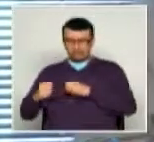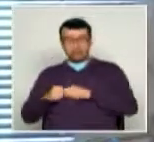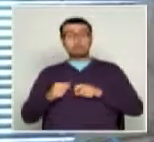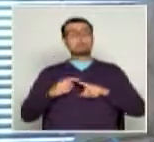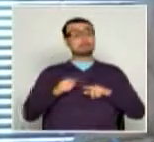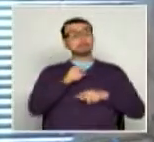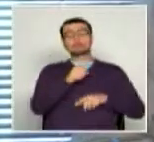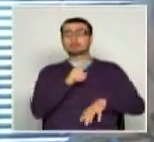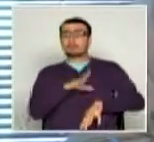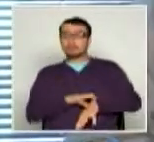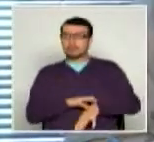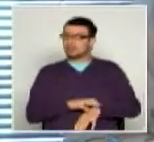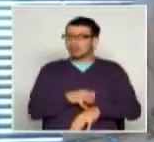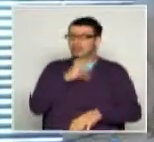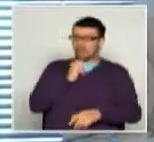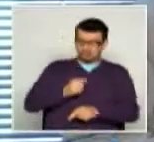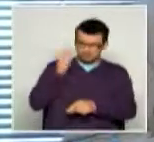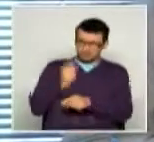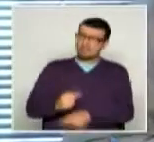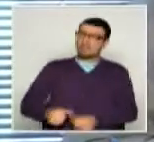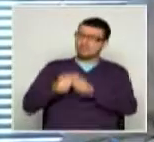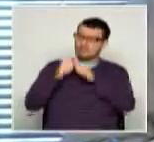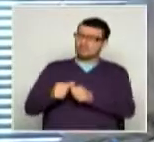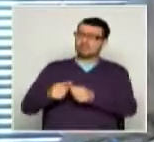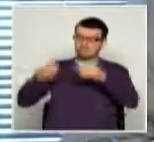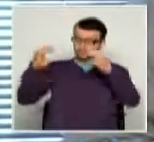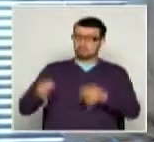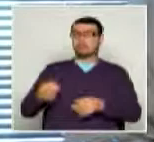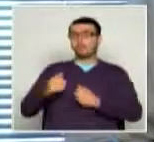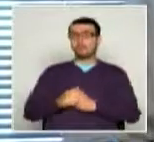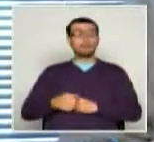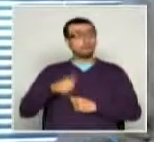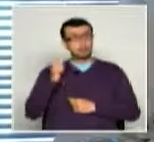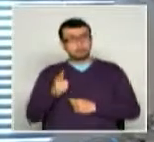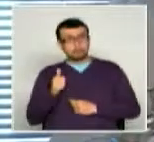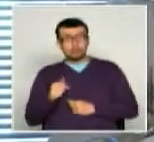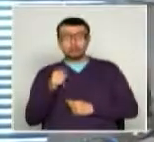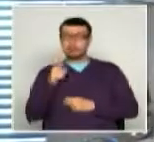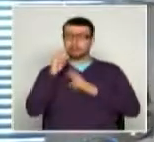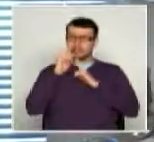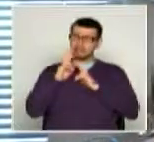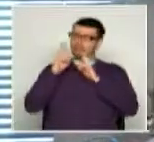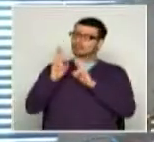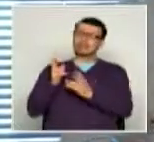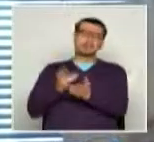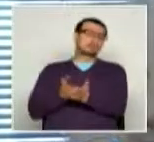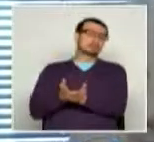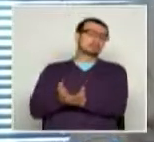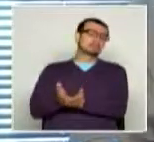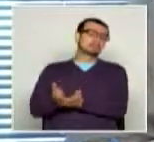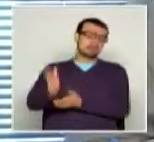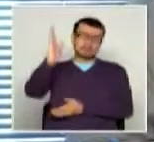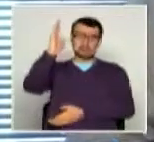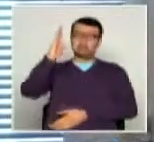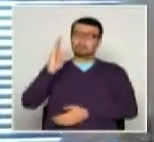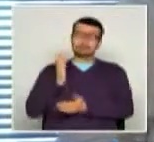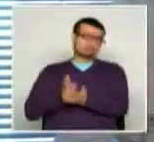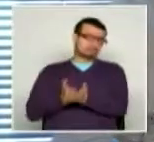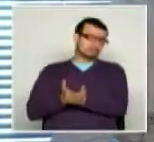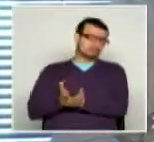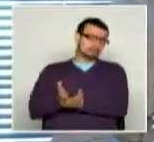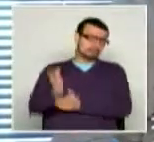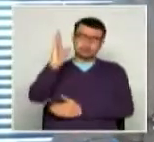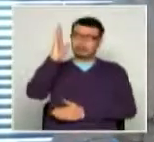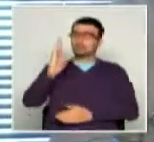su EPS lo ha encasillado y le ha dado como respuesta de por vida. Miren esa palabra, de por